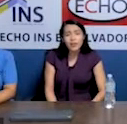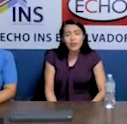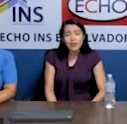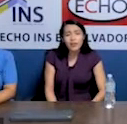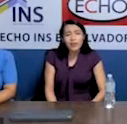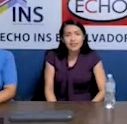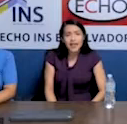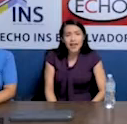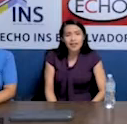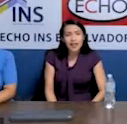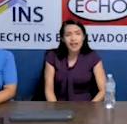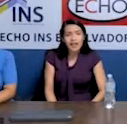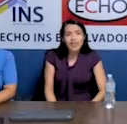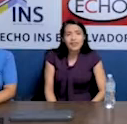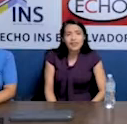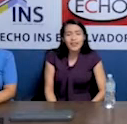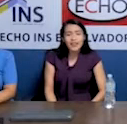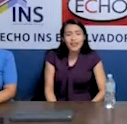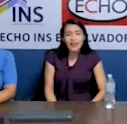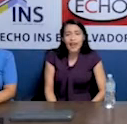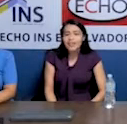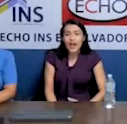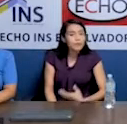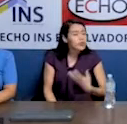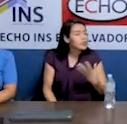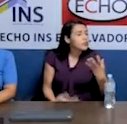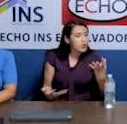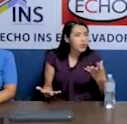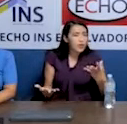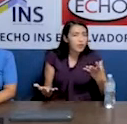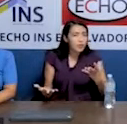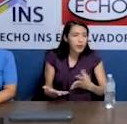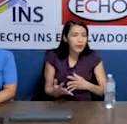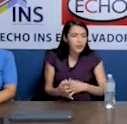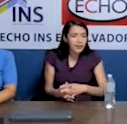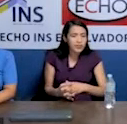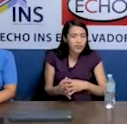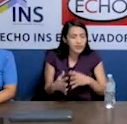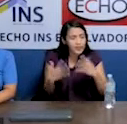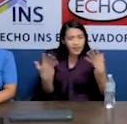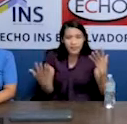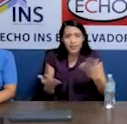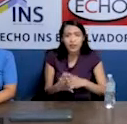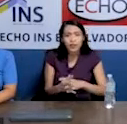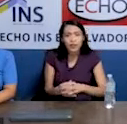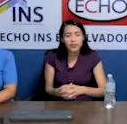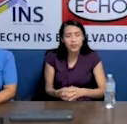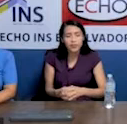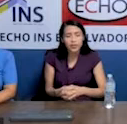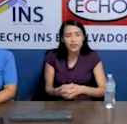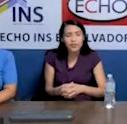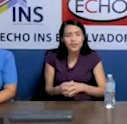cuidados paliativos en esta área es de que ya hay muchos estudios que lo comprueban, de hecho. Ya se han